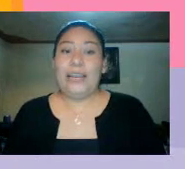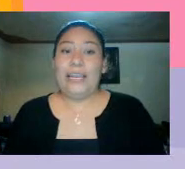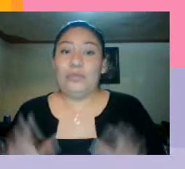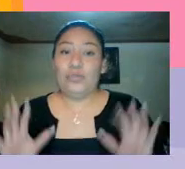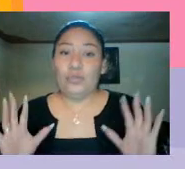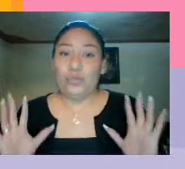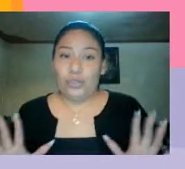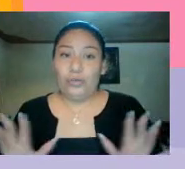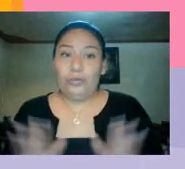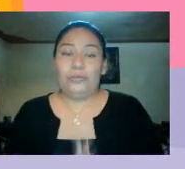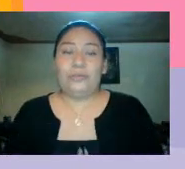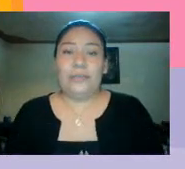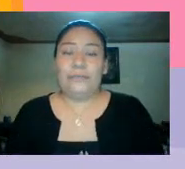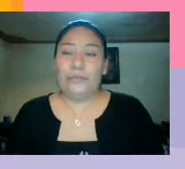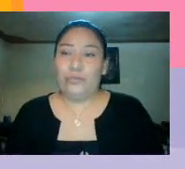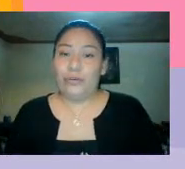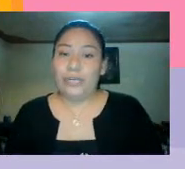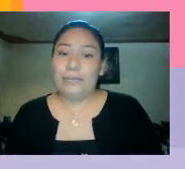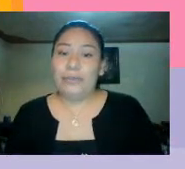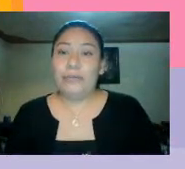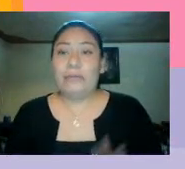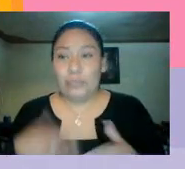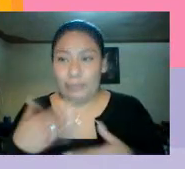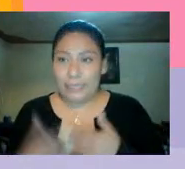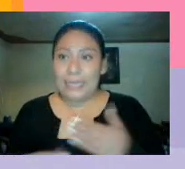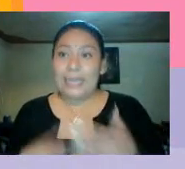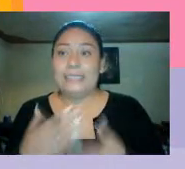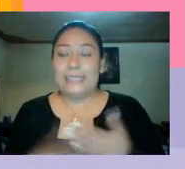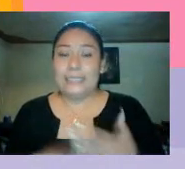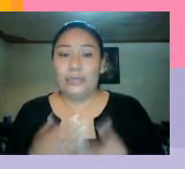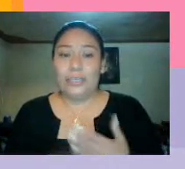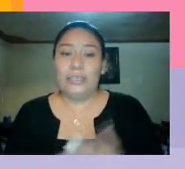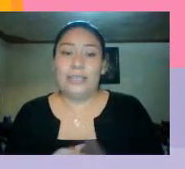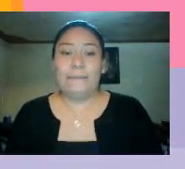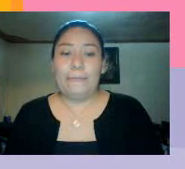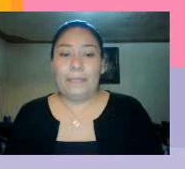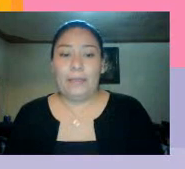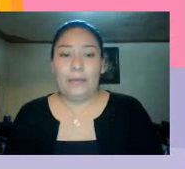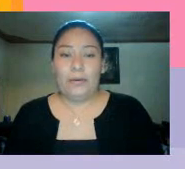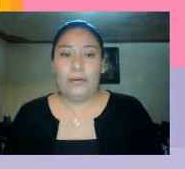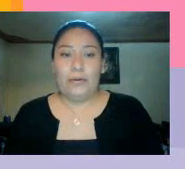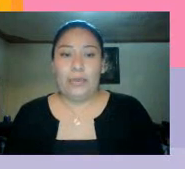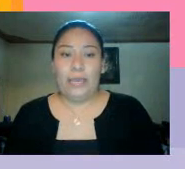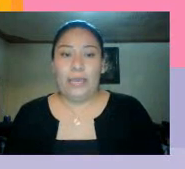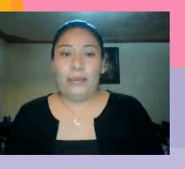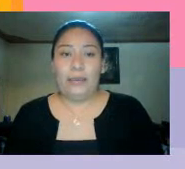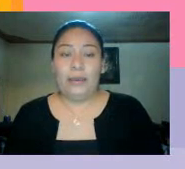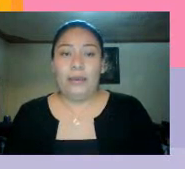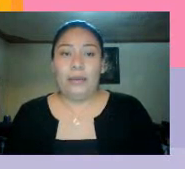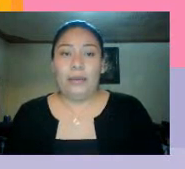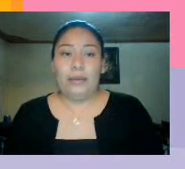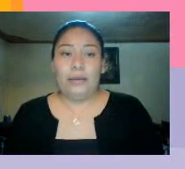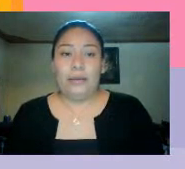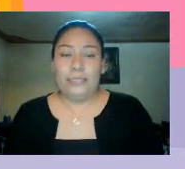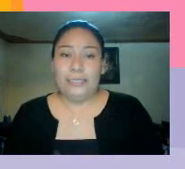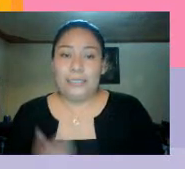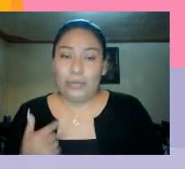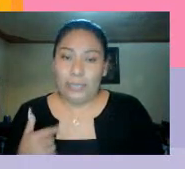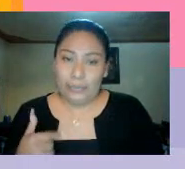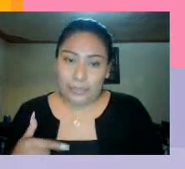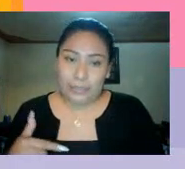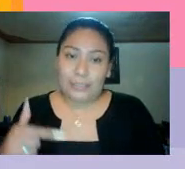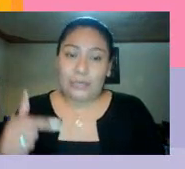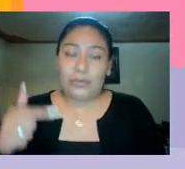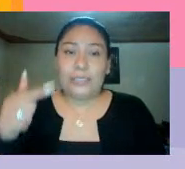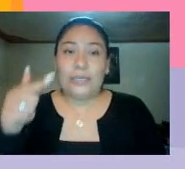Bueno, ya leímos 8, que fueron muy rápido. Vamos a pasar a la siguiente hojita. ¿Ok? Necesito